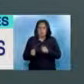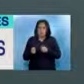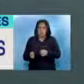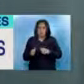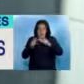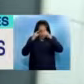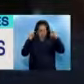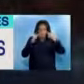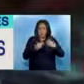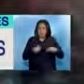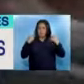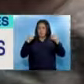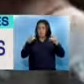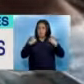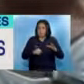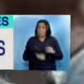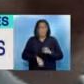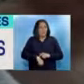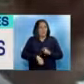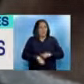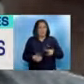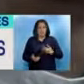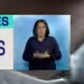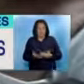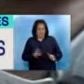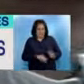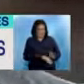las enfermeras en huelga. ¿Desde qué hora están aquí, señora?